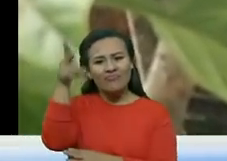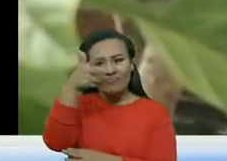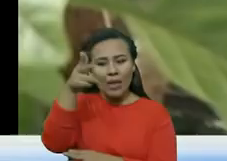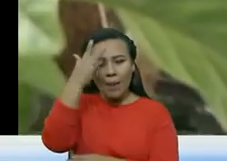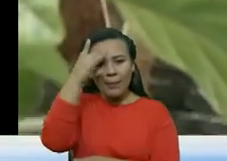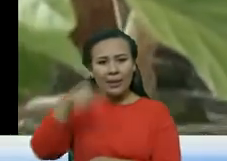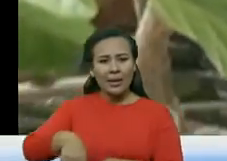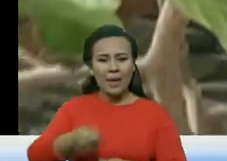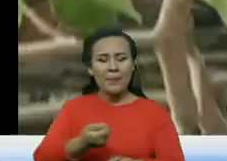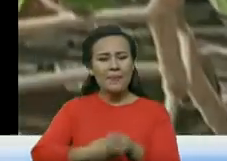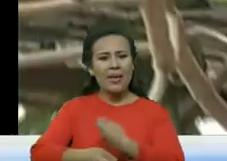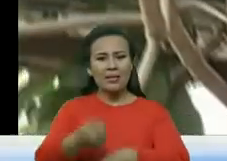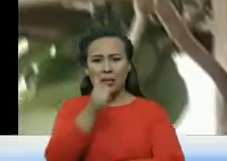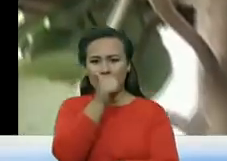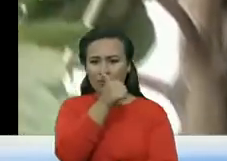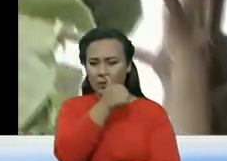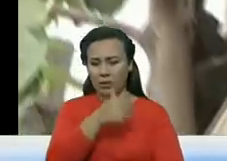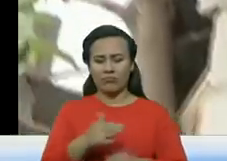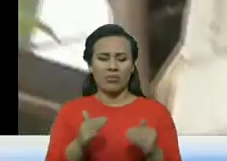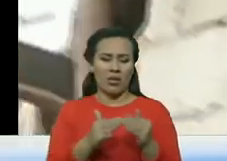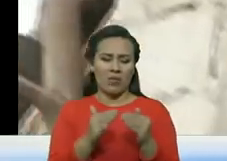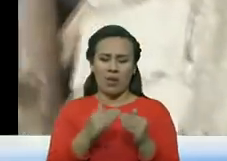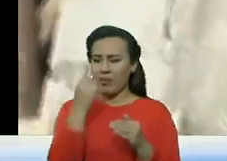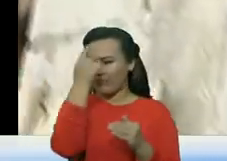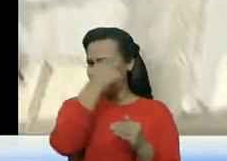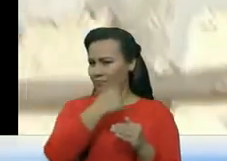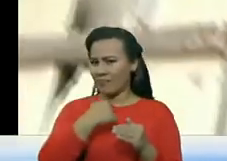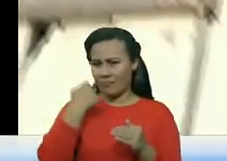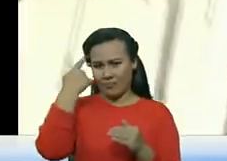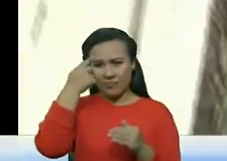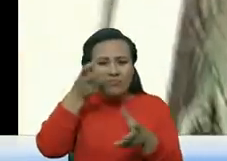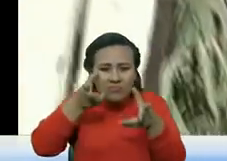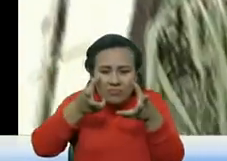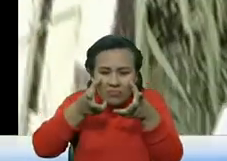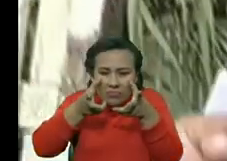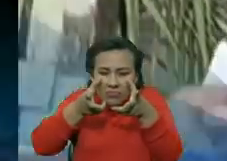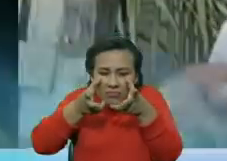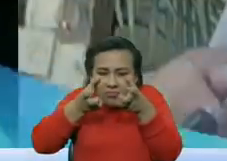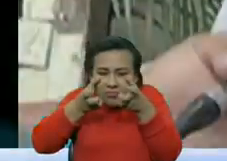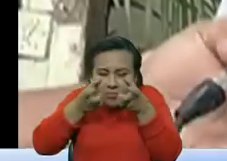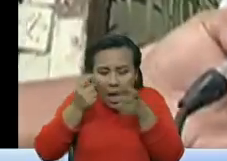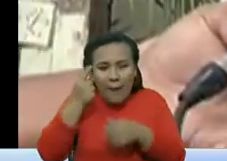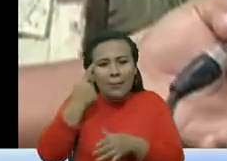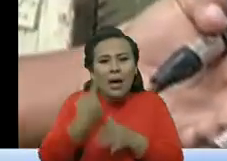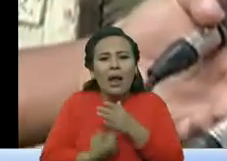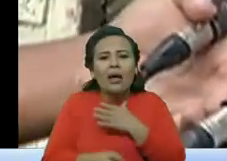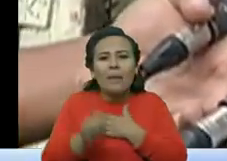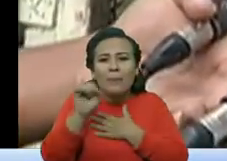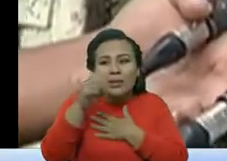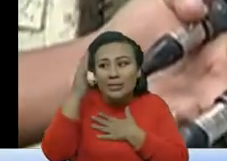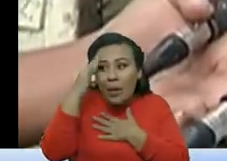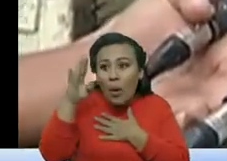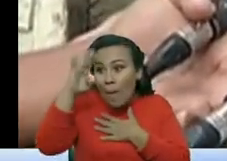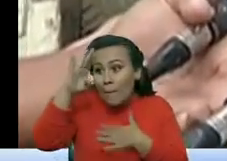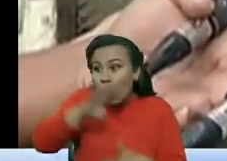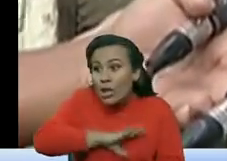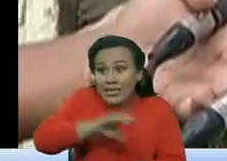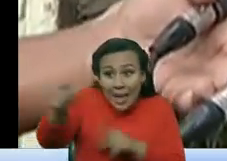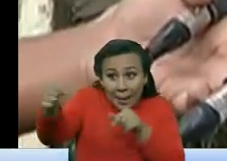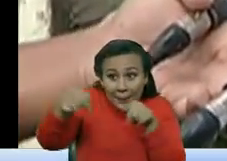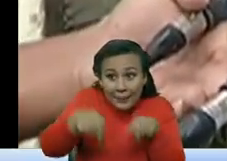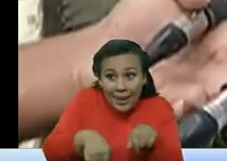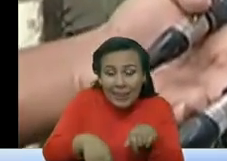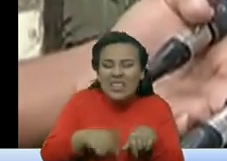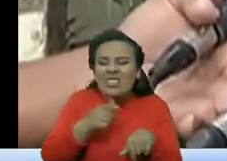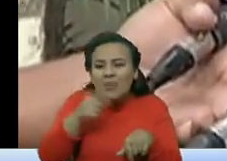como nosotros pensamos que han puesto esta cámara pues justamente para poder revisar quiénes son las personas que